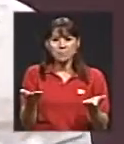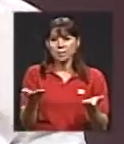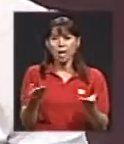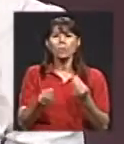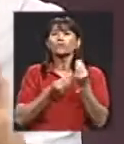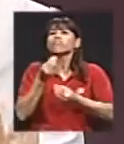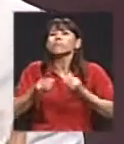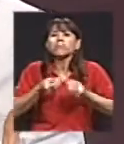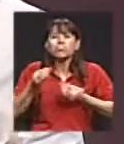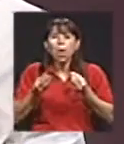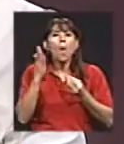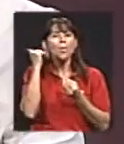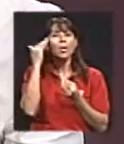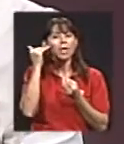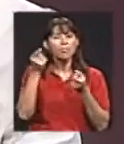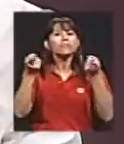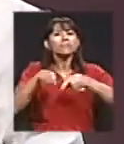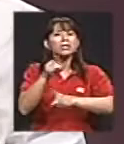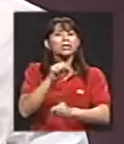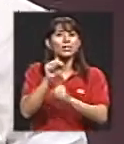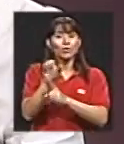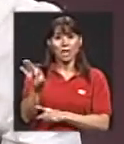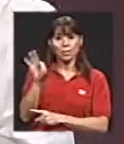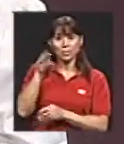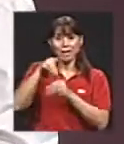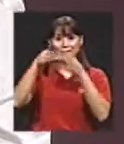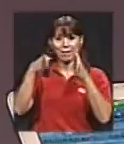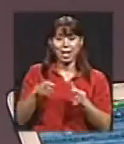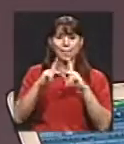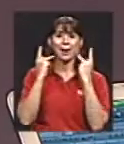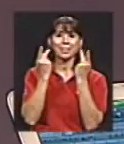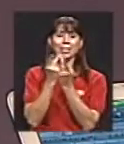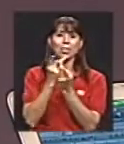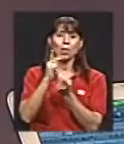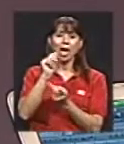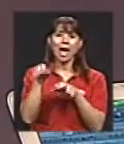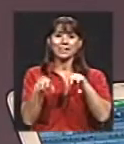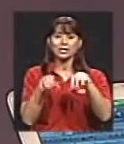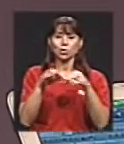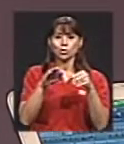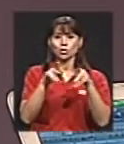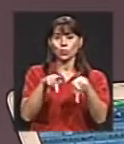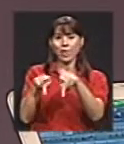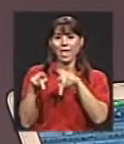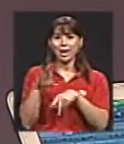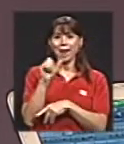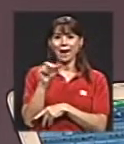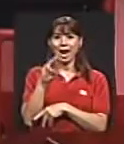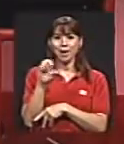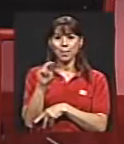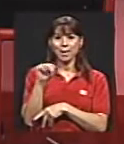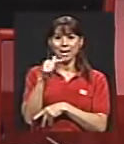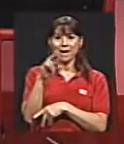porque se produjo esta situación hemos invitado a la diputada del partido acción ciudadana carmen granados ella es quien nos acompaña en esta oportunidad